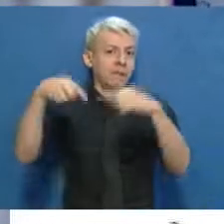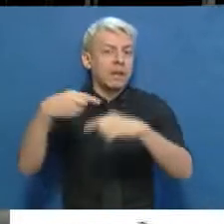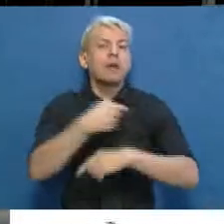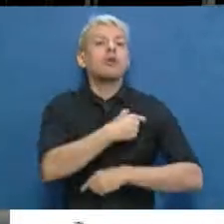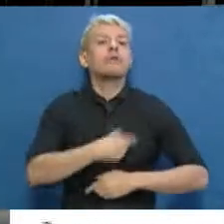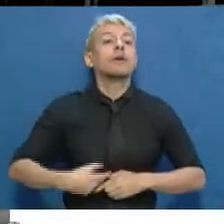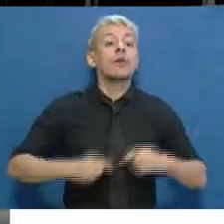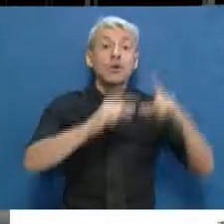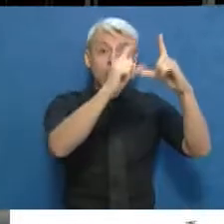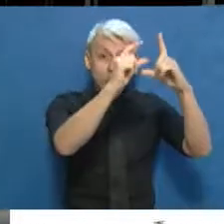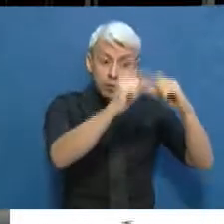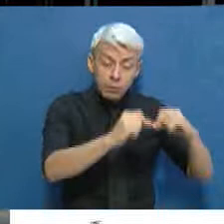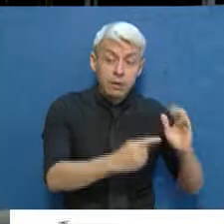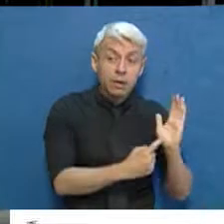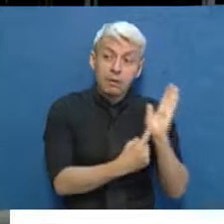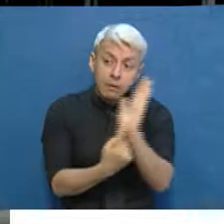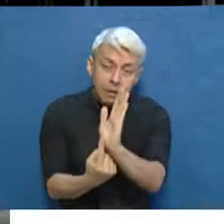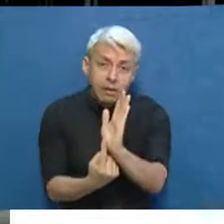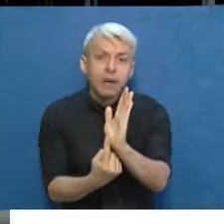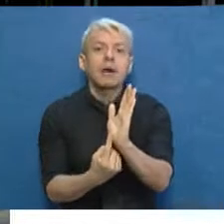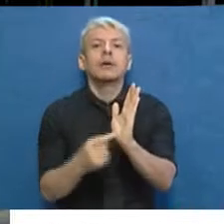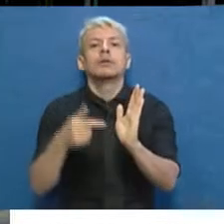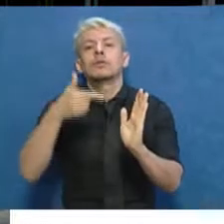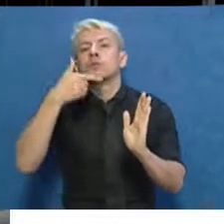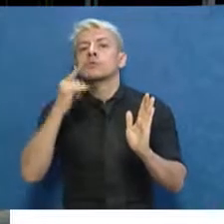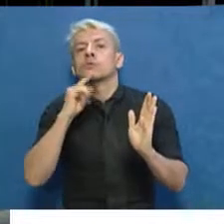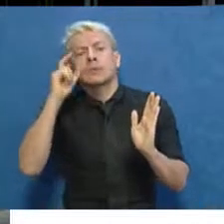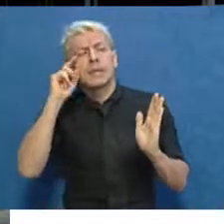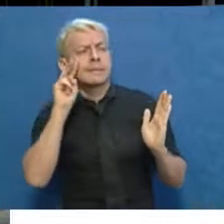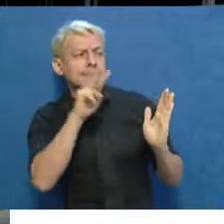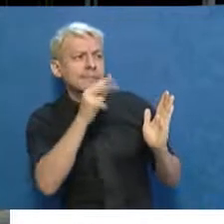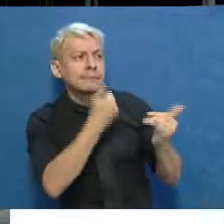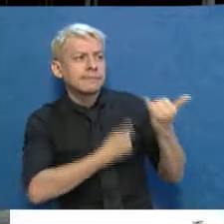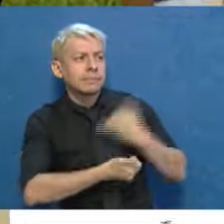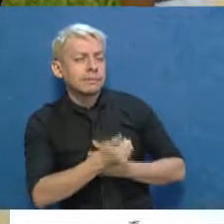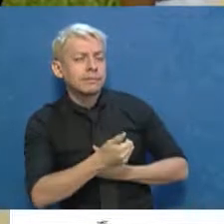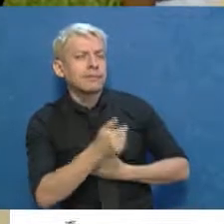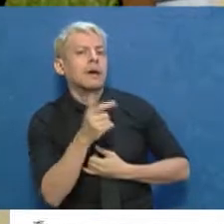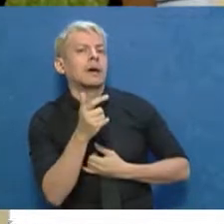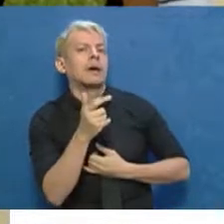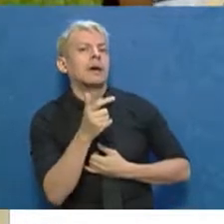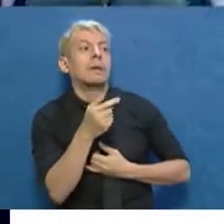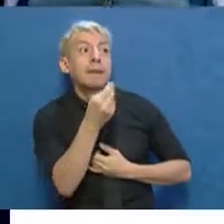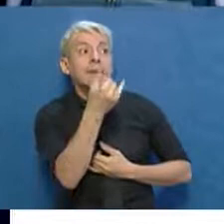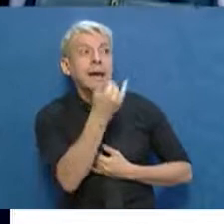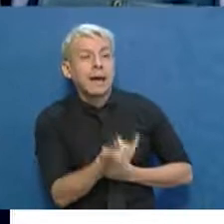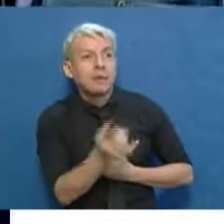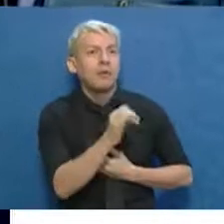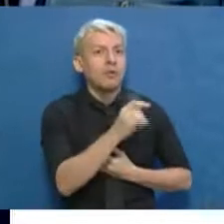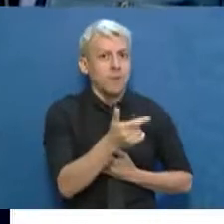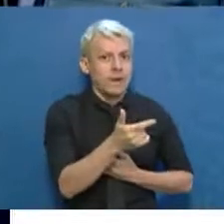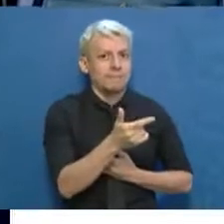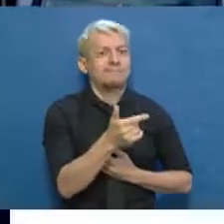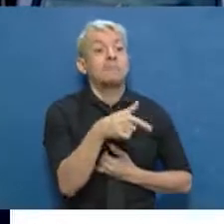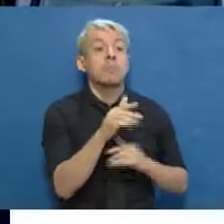los números y el SUTE escuchar atentamente la exposición para saber si hay o no hay dinero para poder resolver un